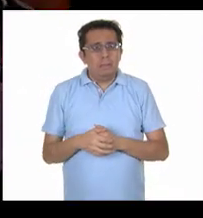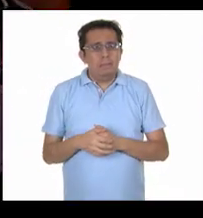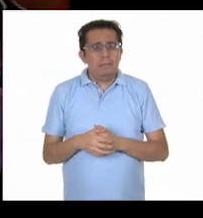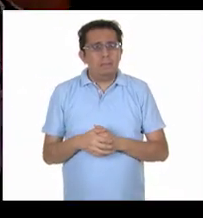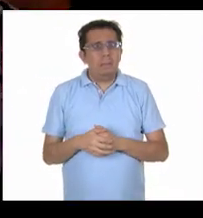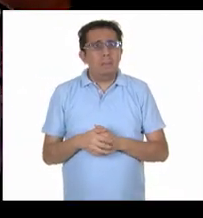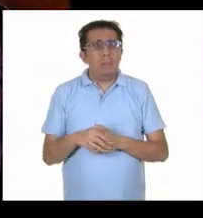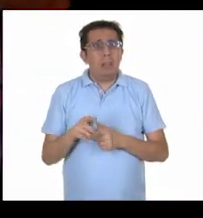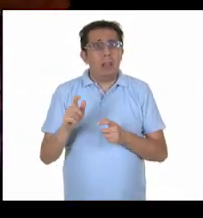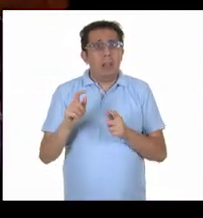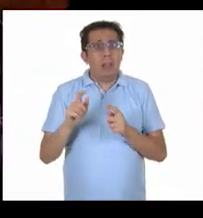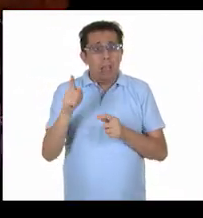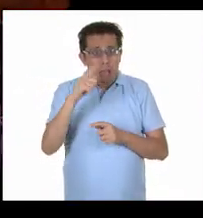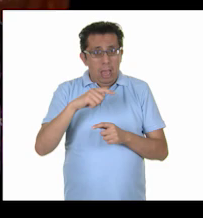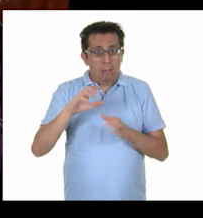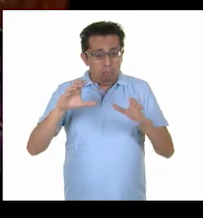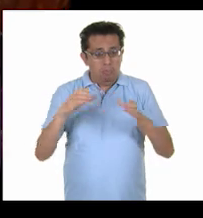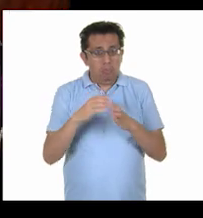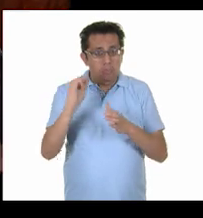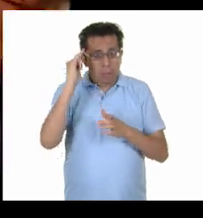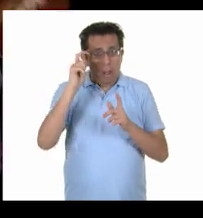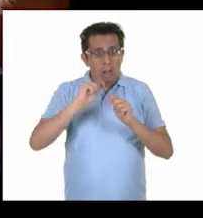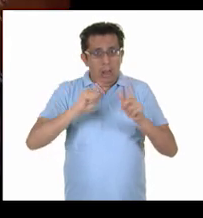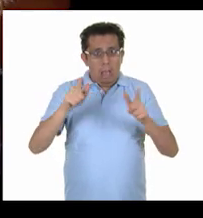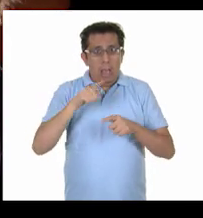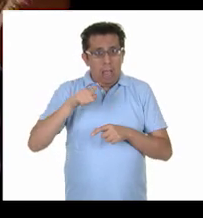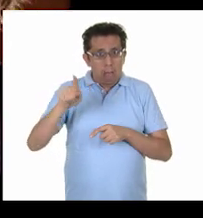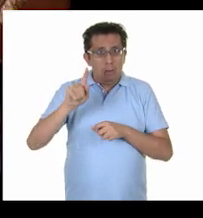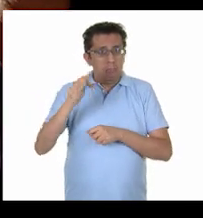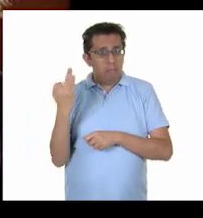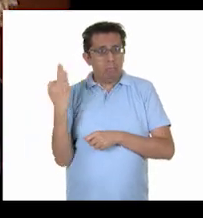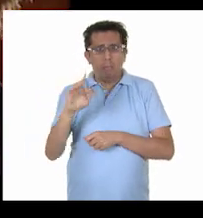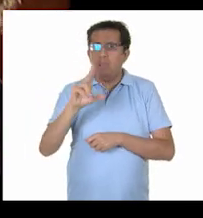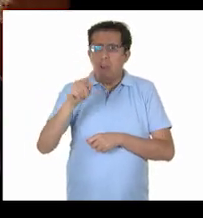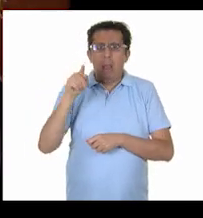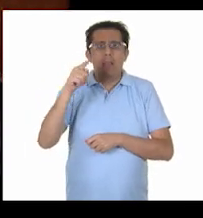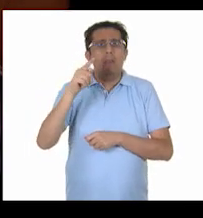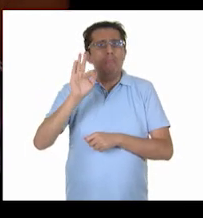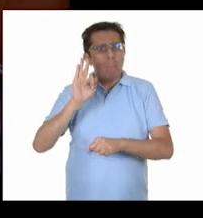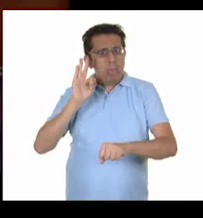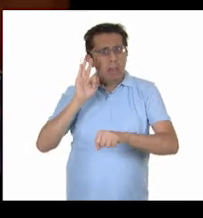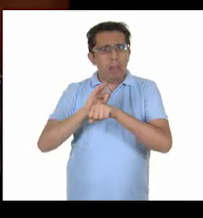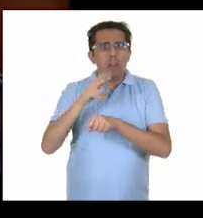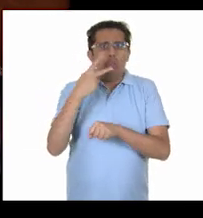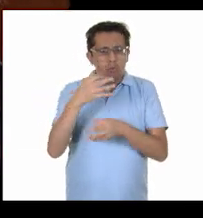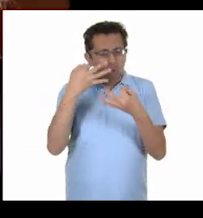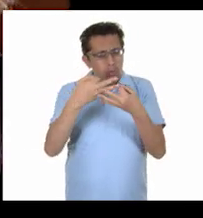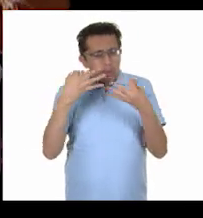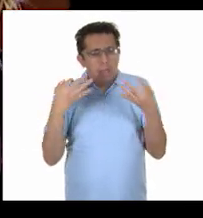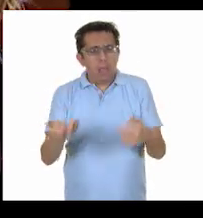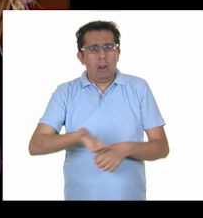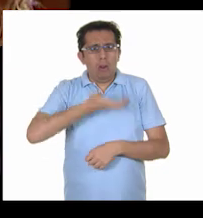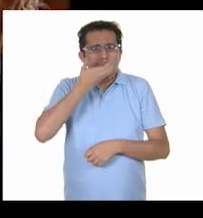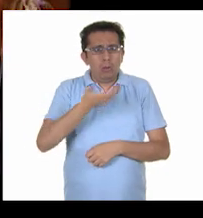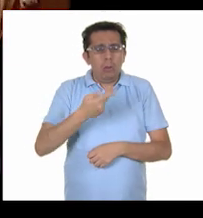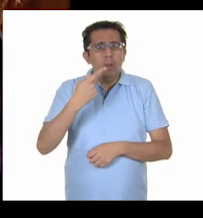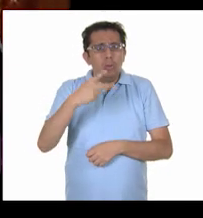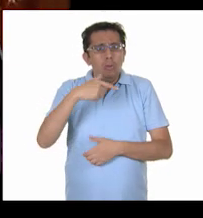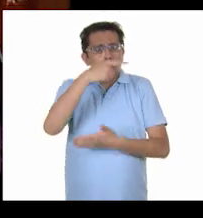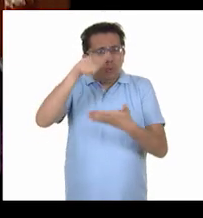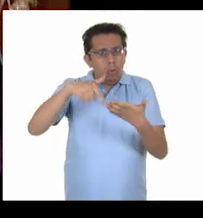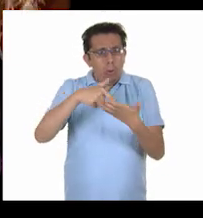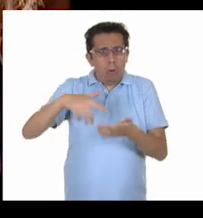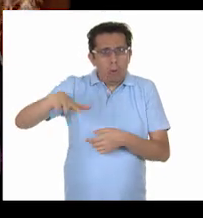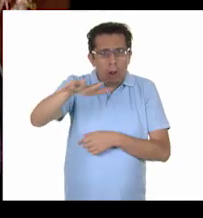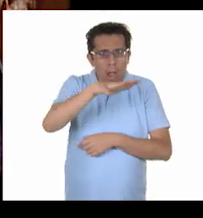No fueron traidores, fueron patriotas, porque defendieron su integridad, sus tierras, sus costumbres, sus espacios